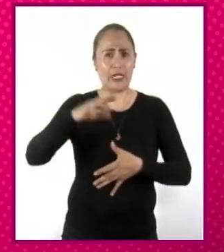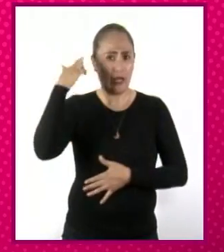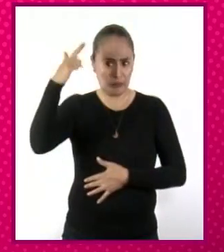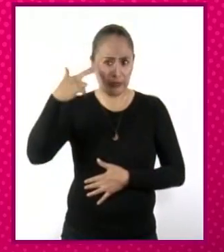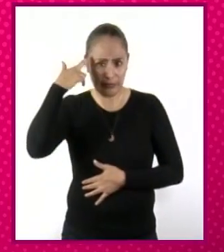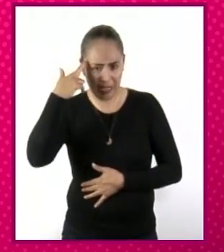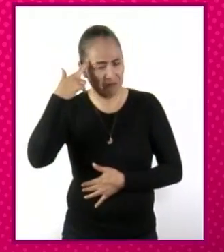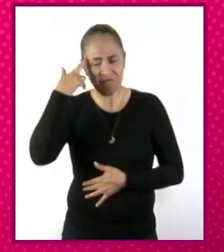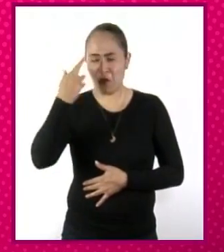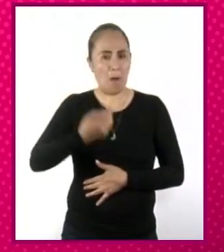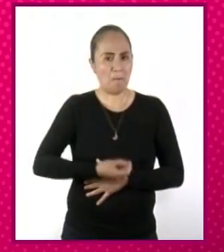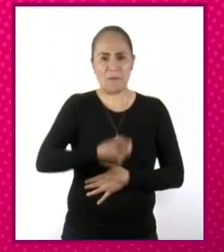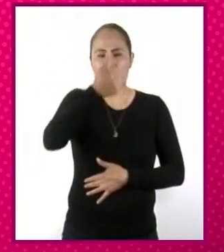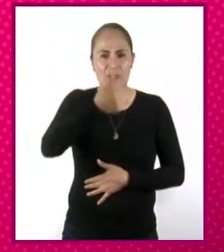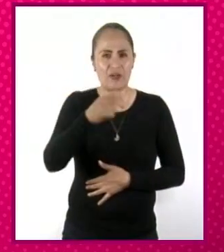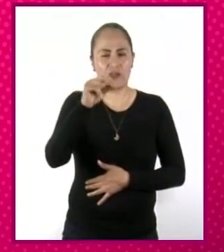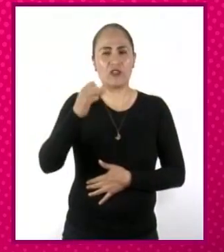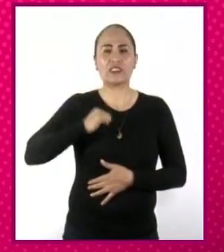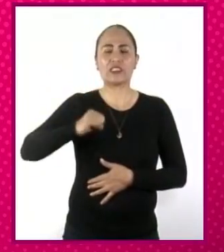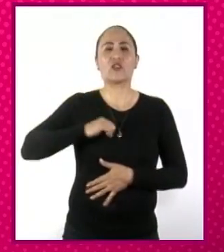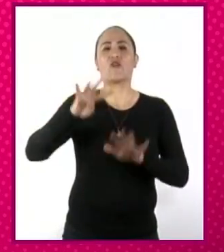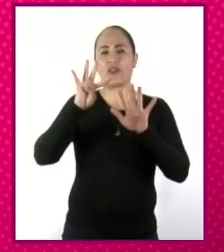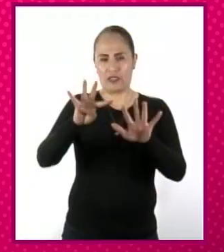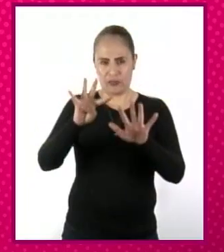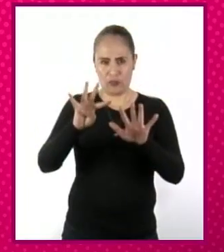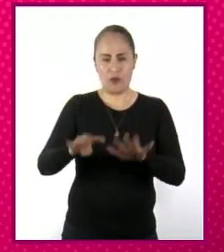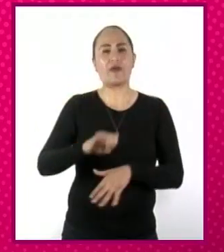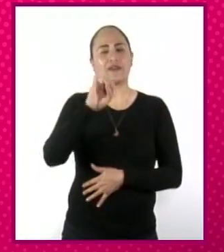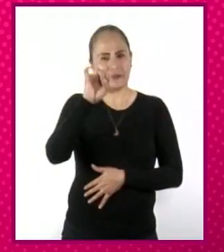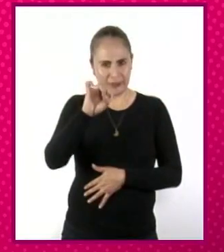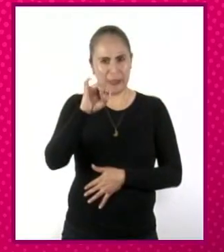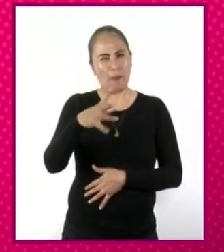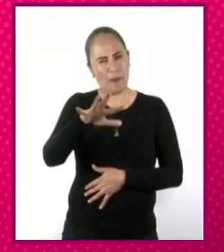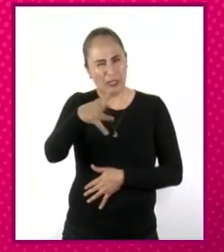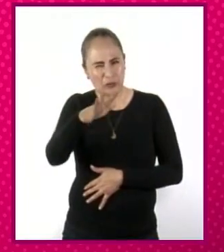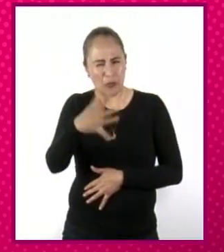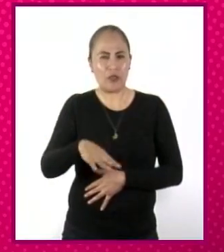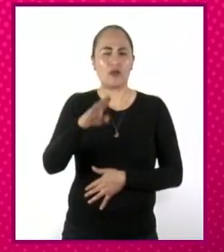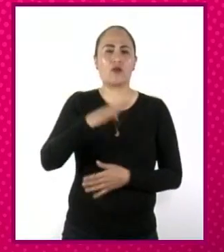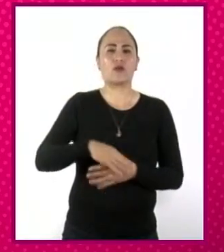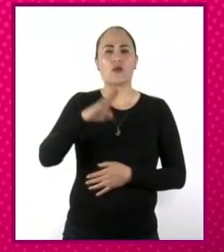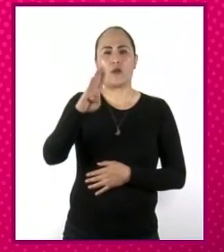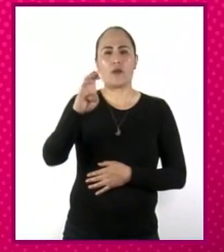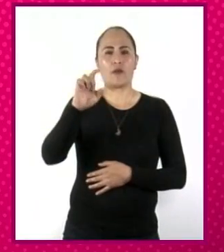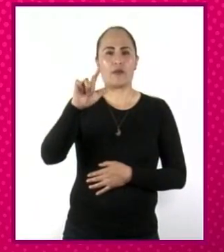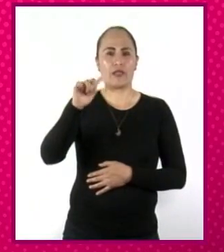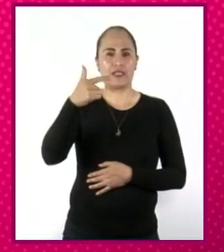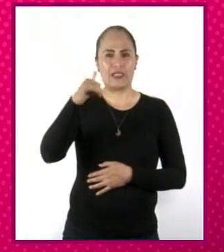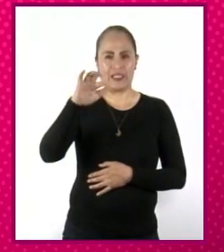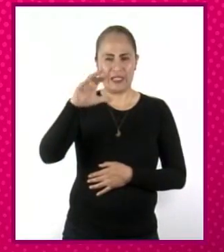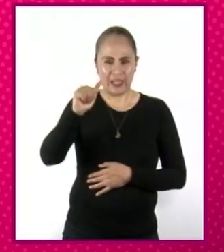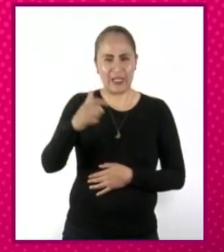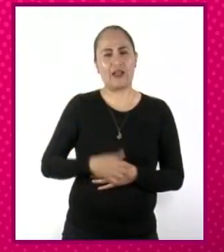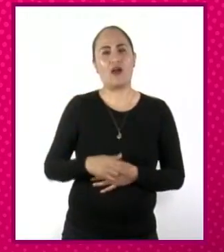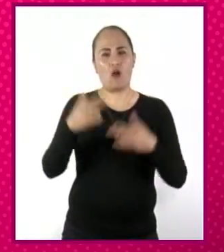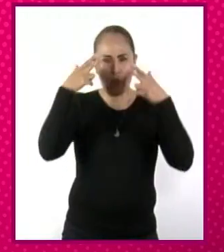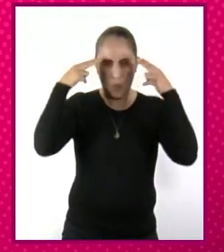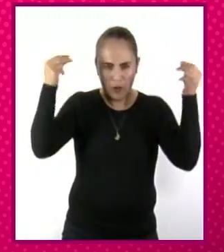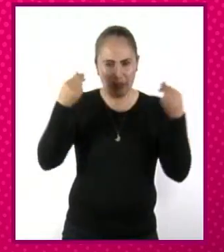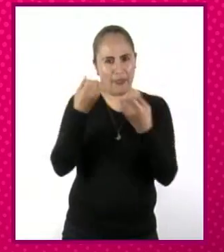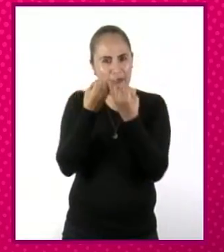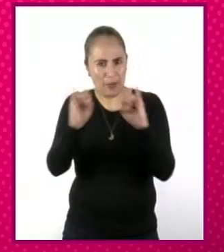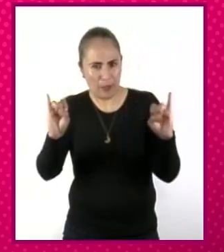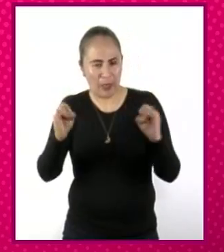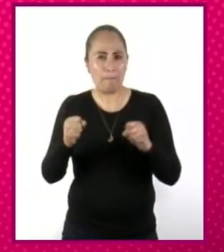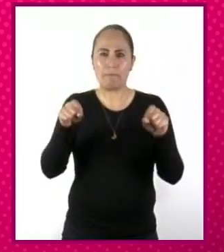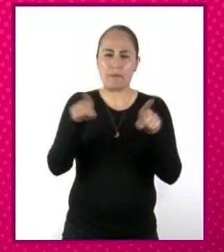monárquico. Estamos hablando que en el siglo XIX todavía vamos a encontrar a Bélgica independizándose de Holanda y optando por